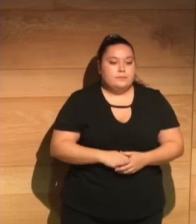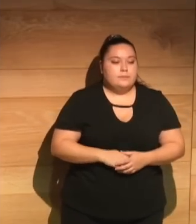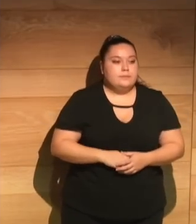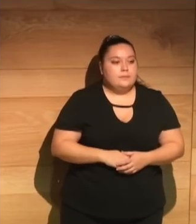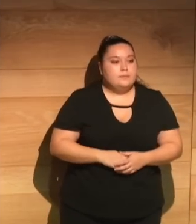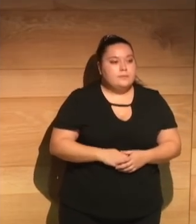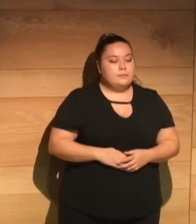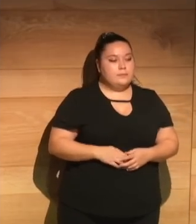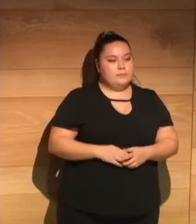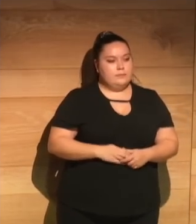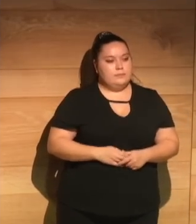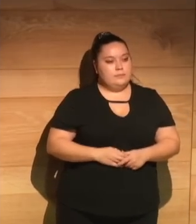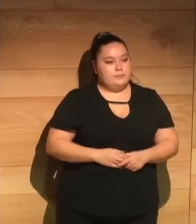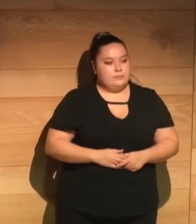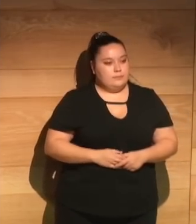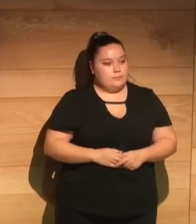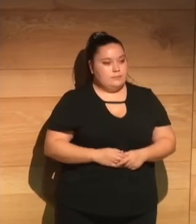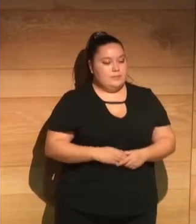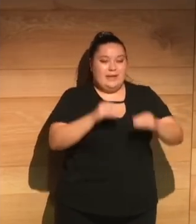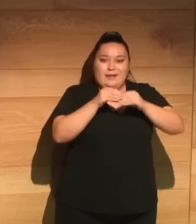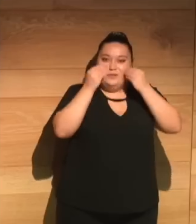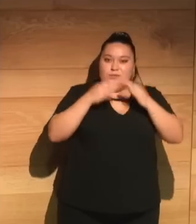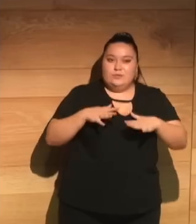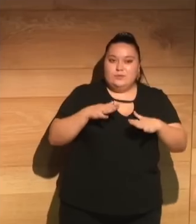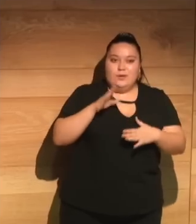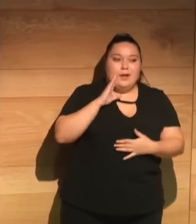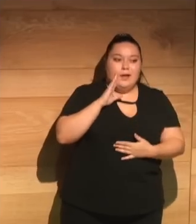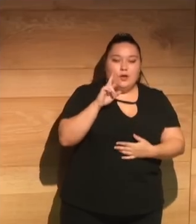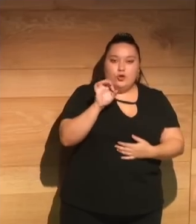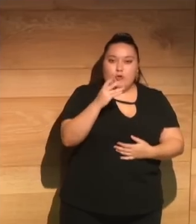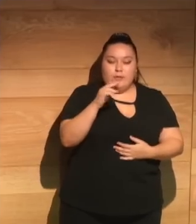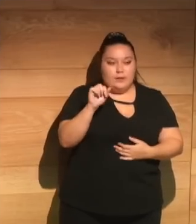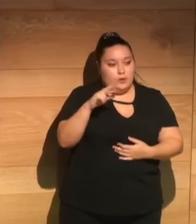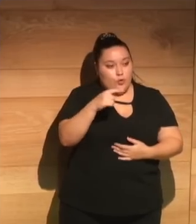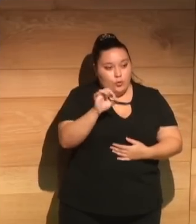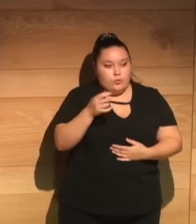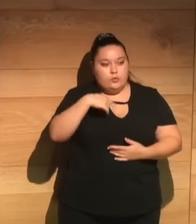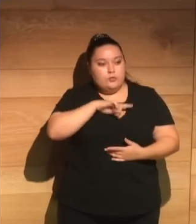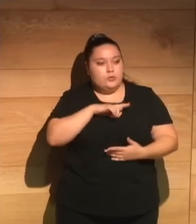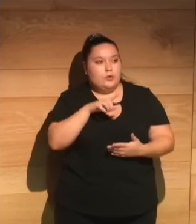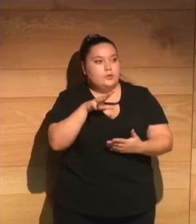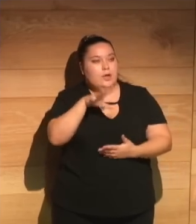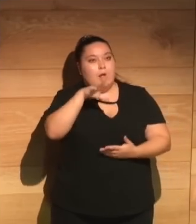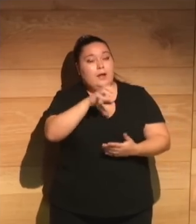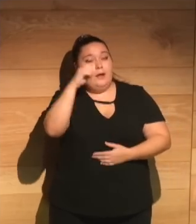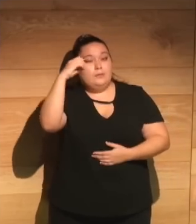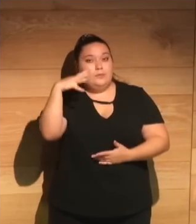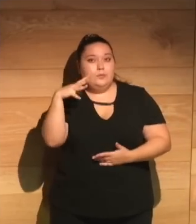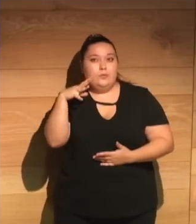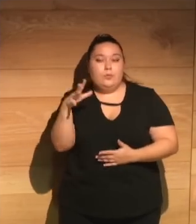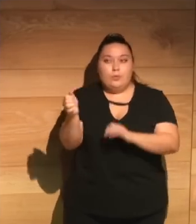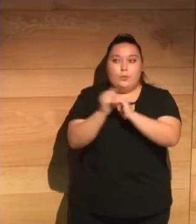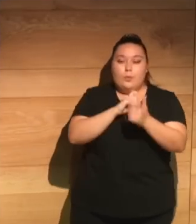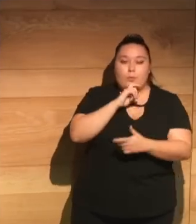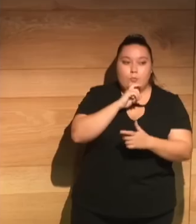cobre, Betún de Judea. ¿No? Untado, o sea, la historia es lo que estaba diciendo antes Rodrigo, de a ver cómo imprimimos esta luz. O sea, vale, en vez de tener que pasar